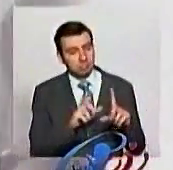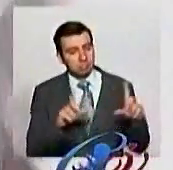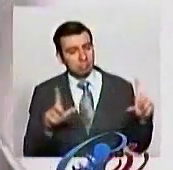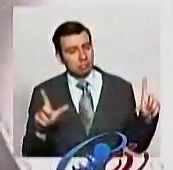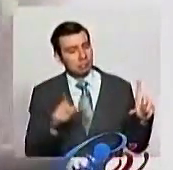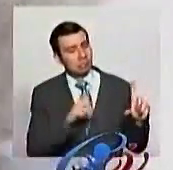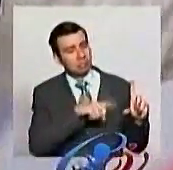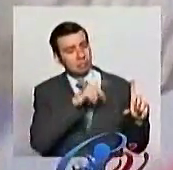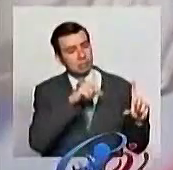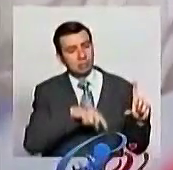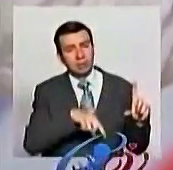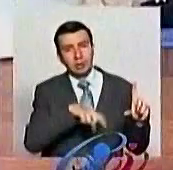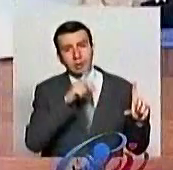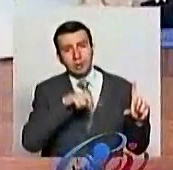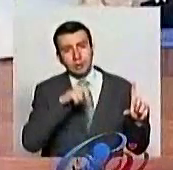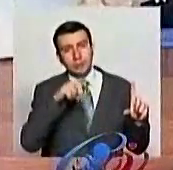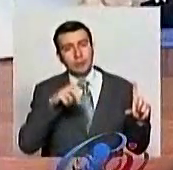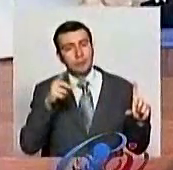Eduardo?